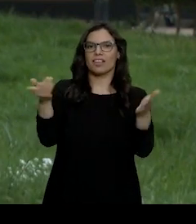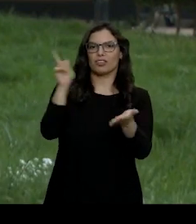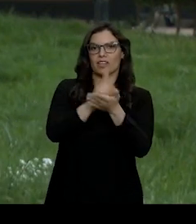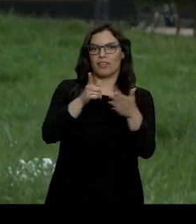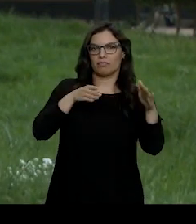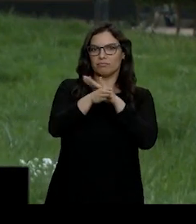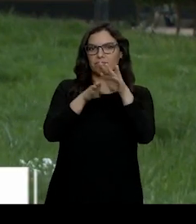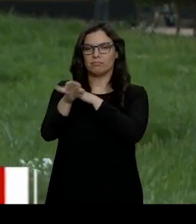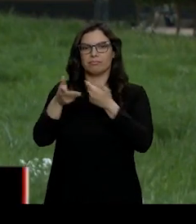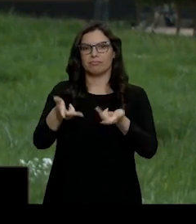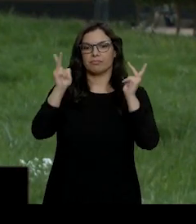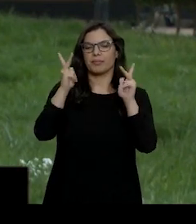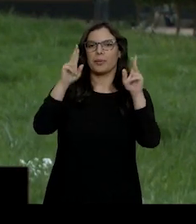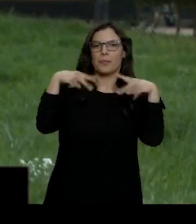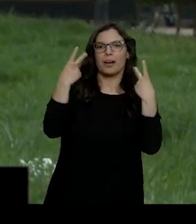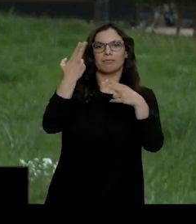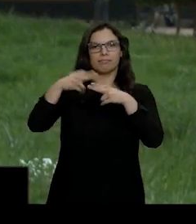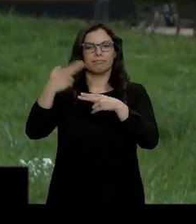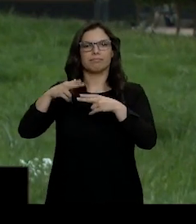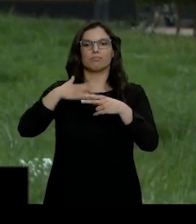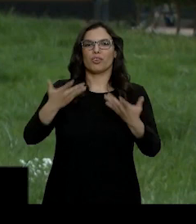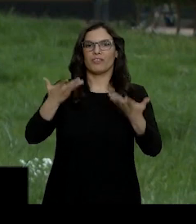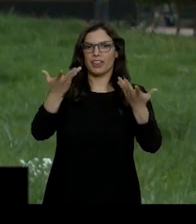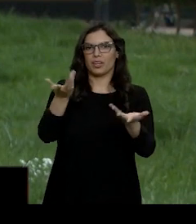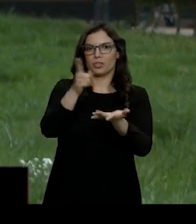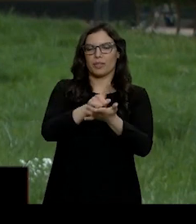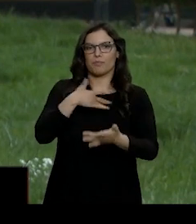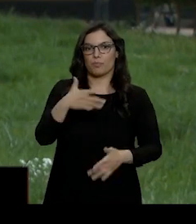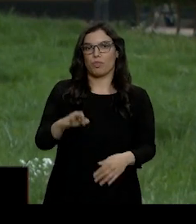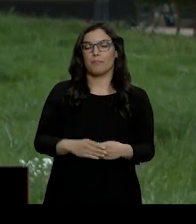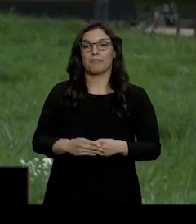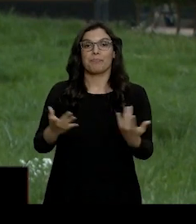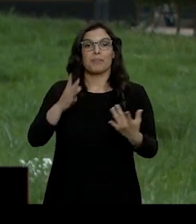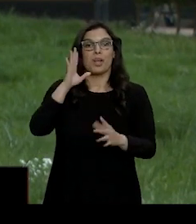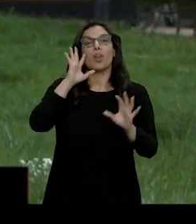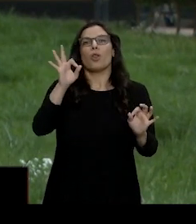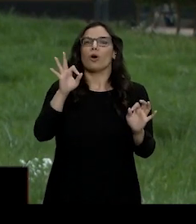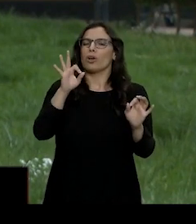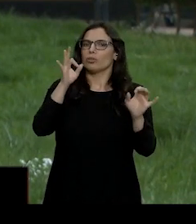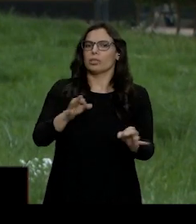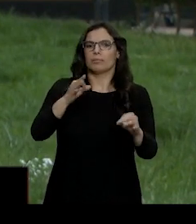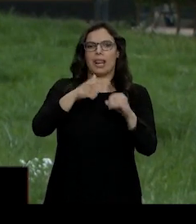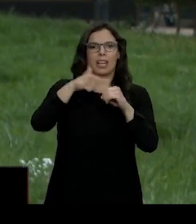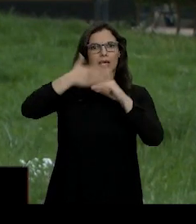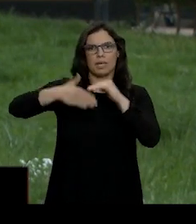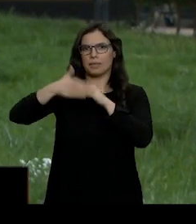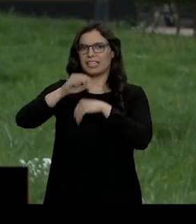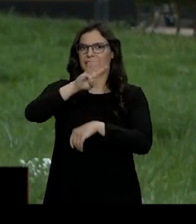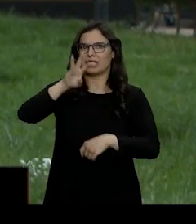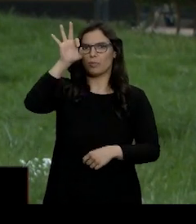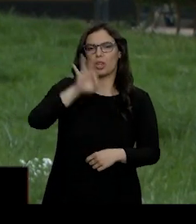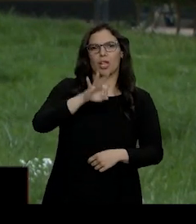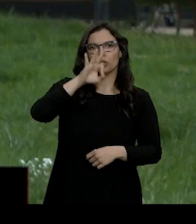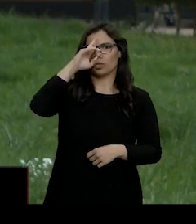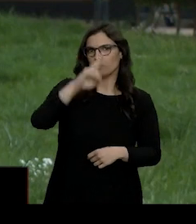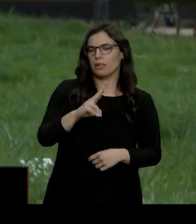los locales, bares y restaurantes pueden volver a ofrecer ese servicio. Lo hacen lógicamente respetando ese aforo máximo del 33%